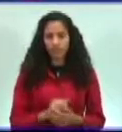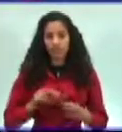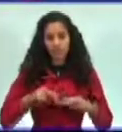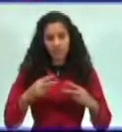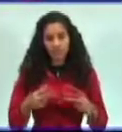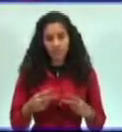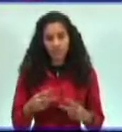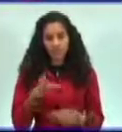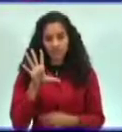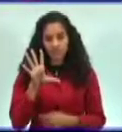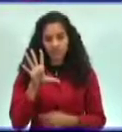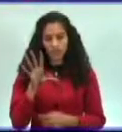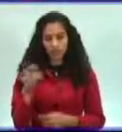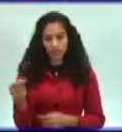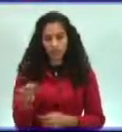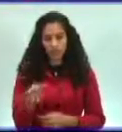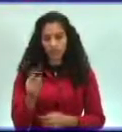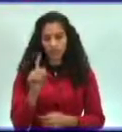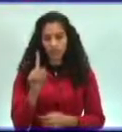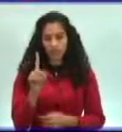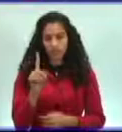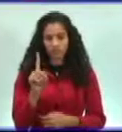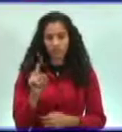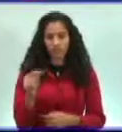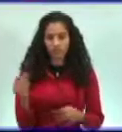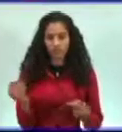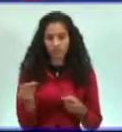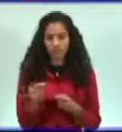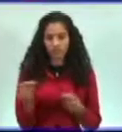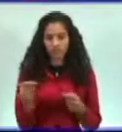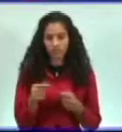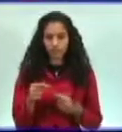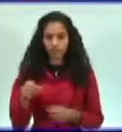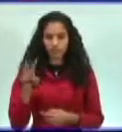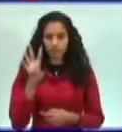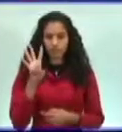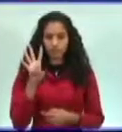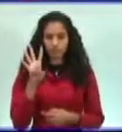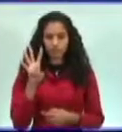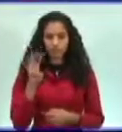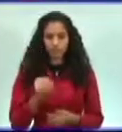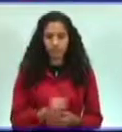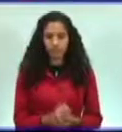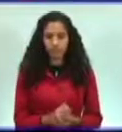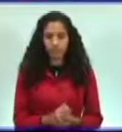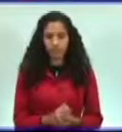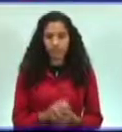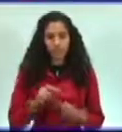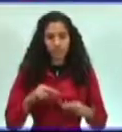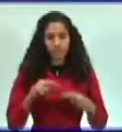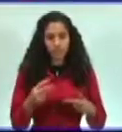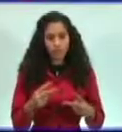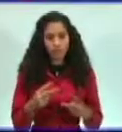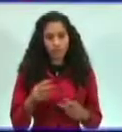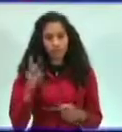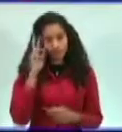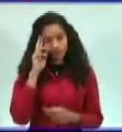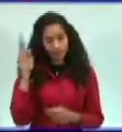Repitan, 5 menos 1 es igual a 4. Y volvamos a